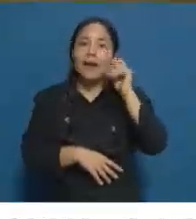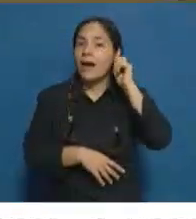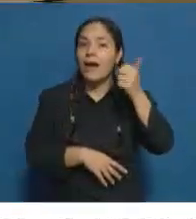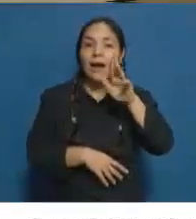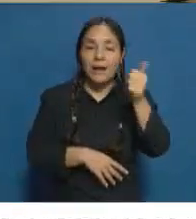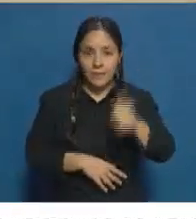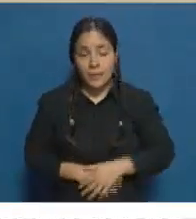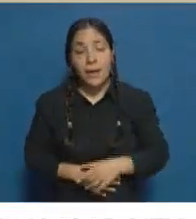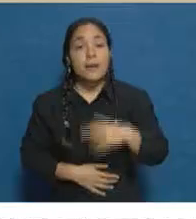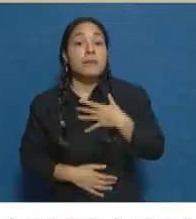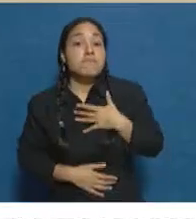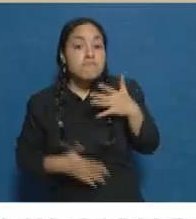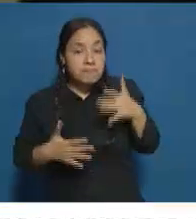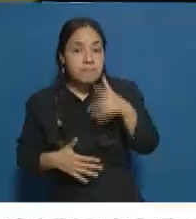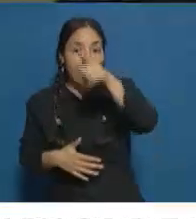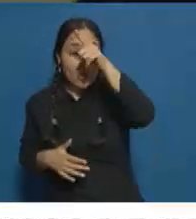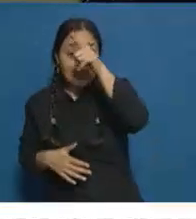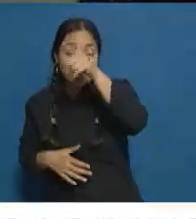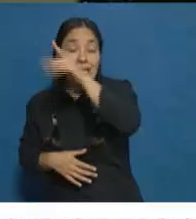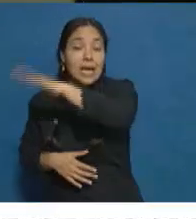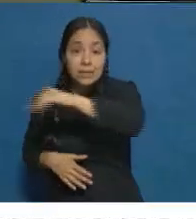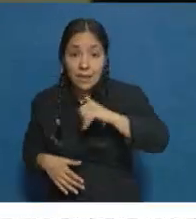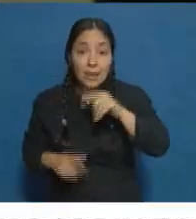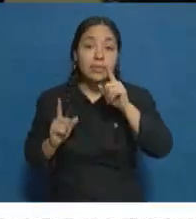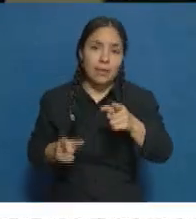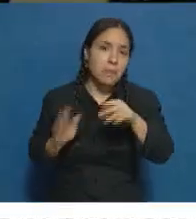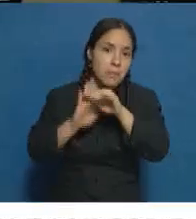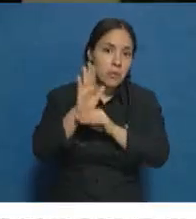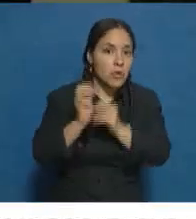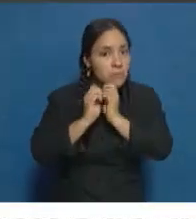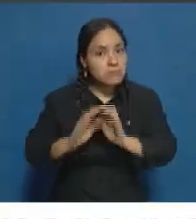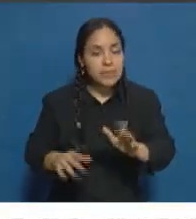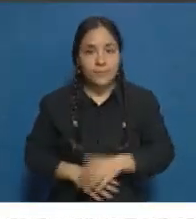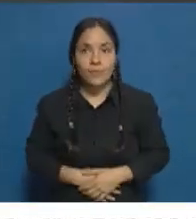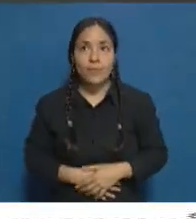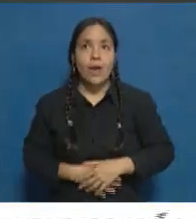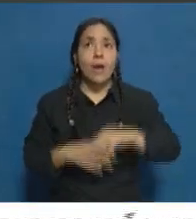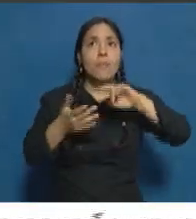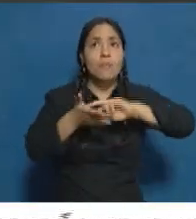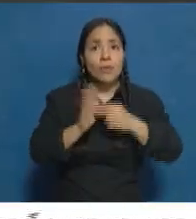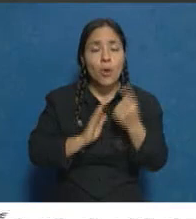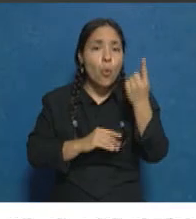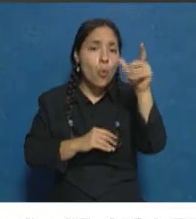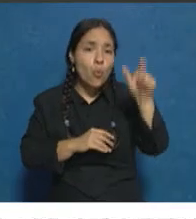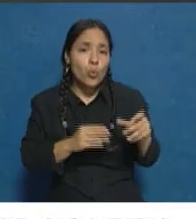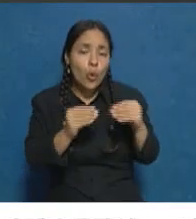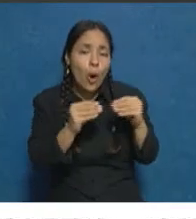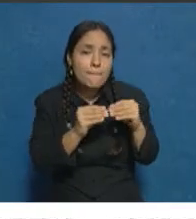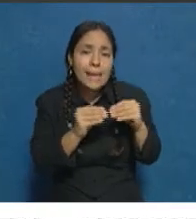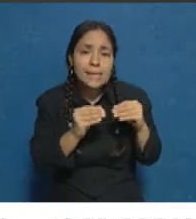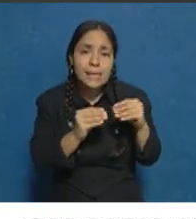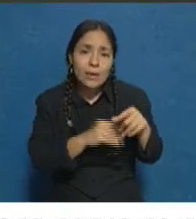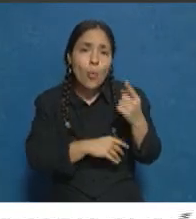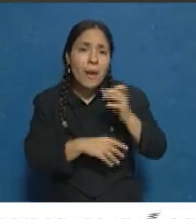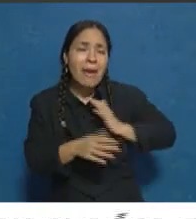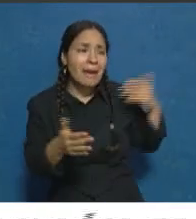los directivos llamaron a la policía y activaron el protocolo. Que hemos tenido problema con un compañerito desde hace más de un